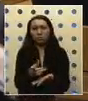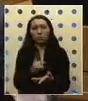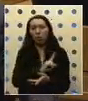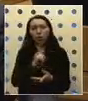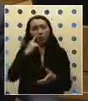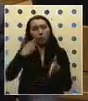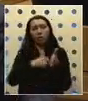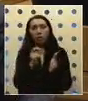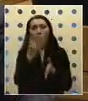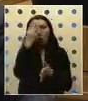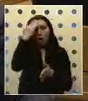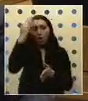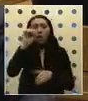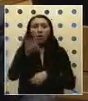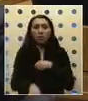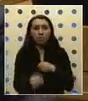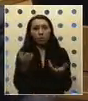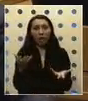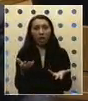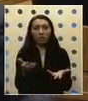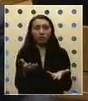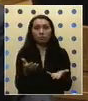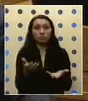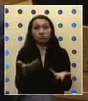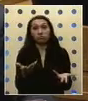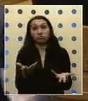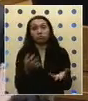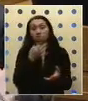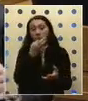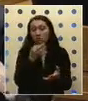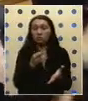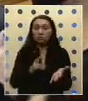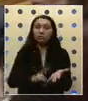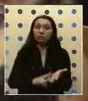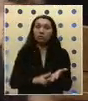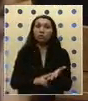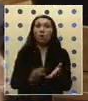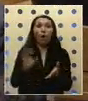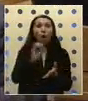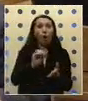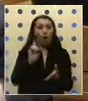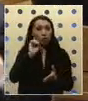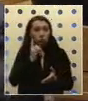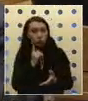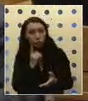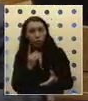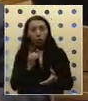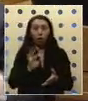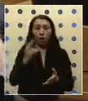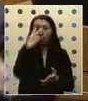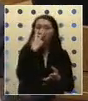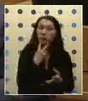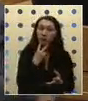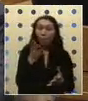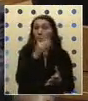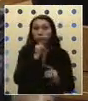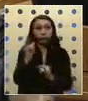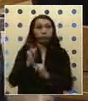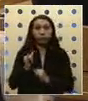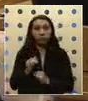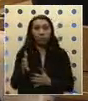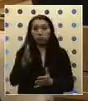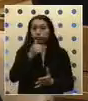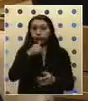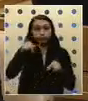se aprobó en 4 días. O sea, realmente una o sordera, o ceguera, o desinformación, o no estar